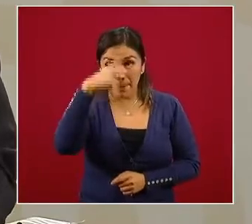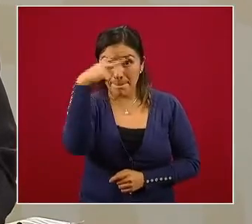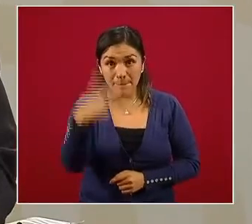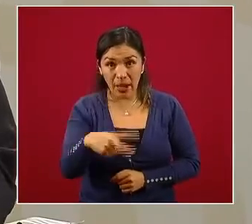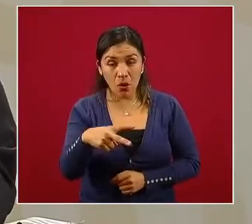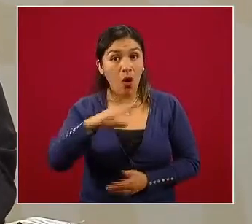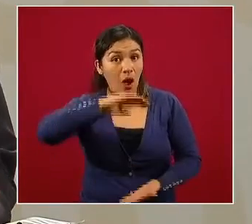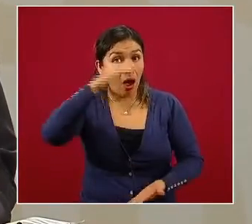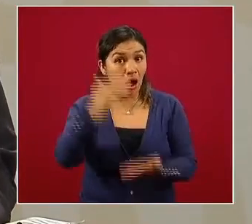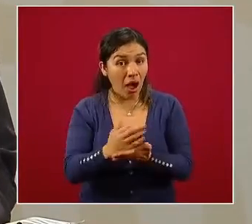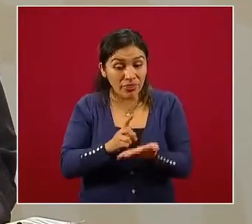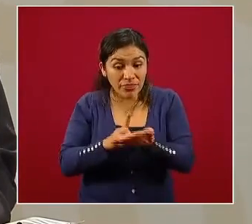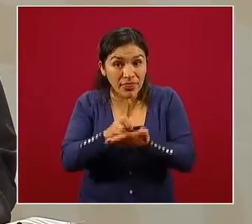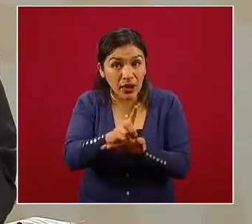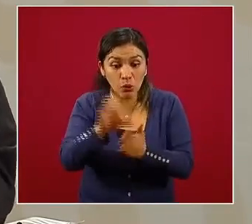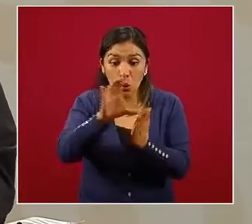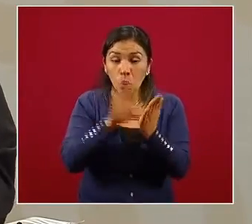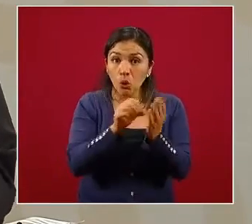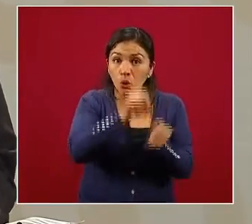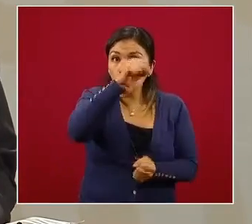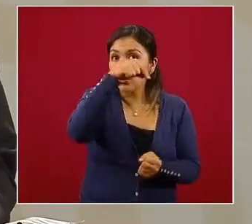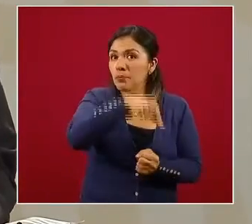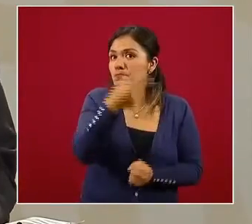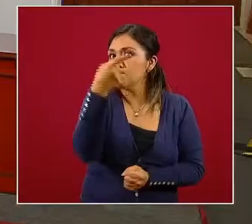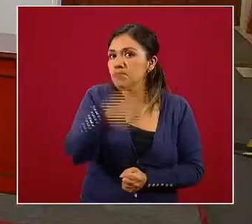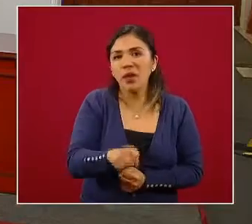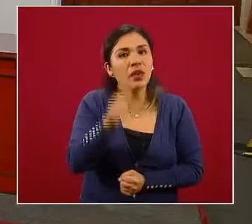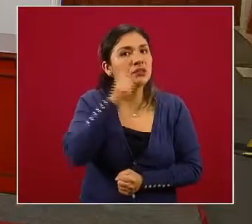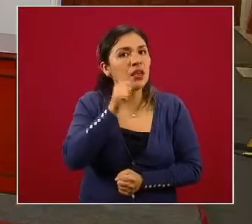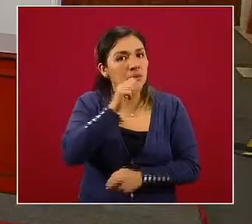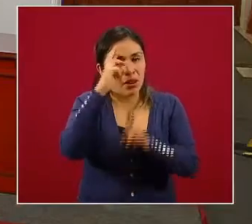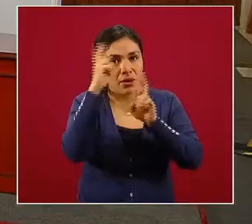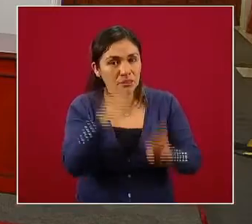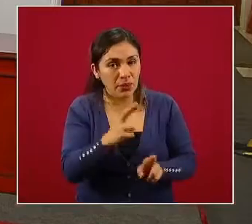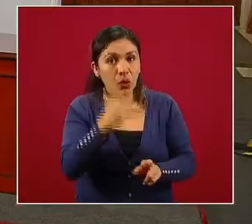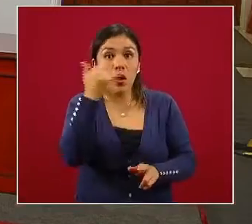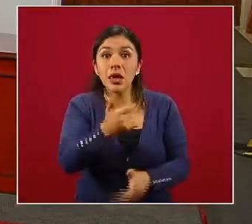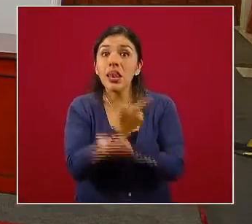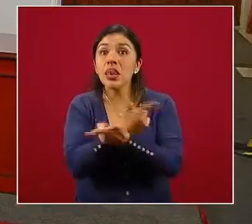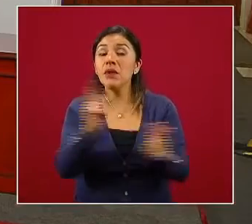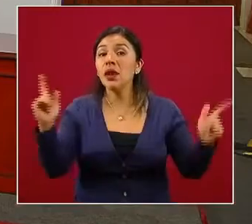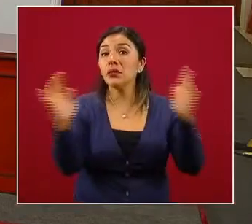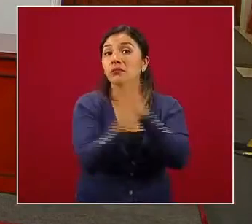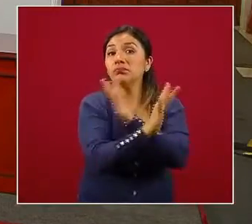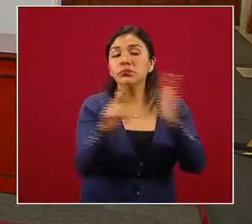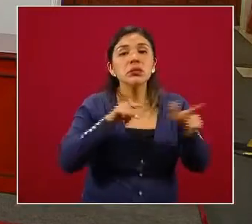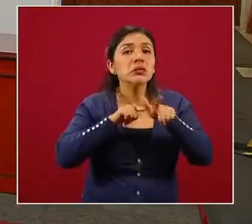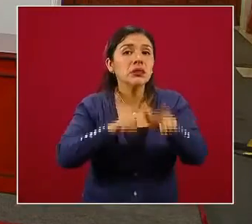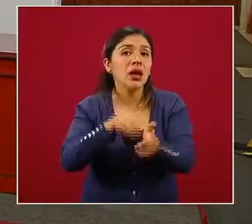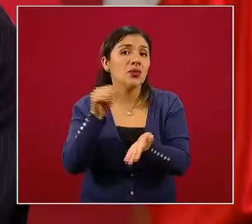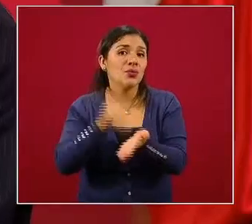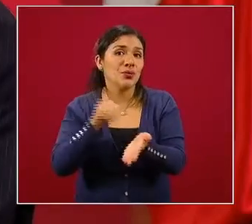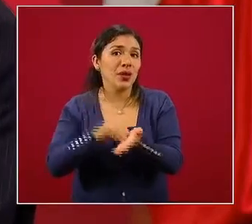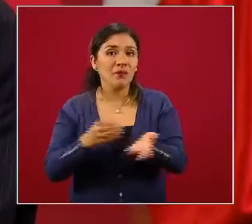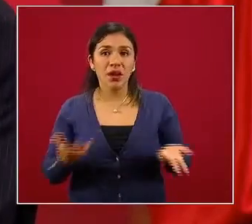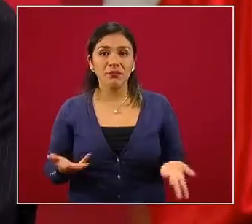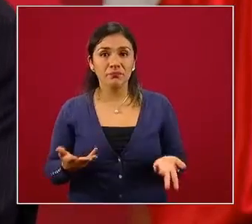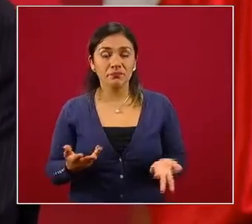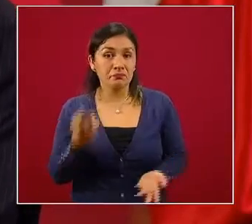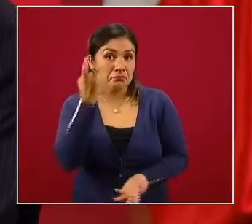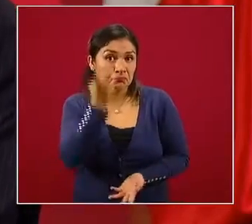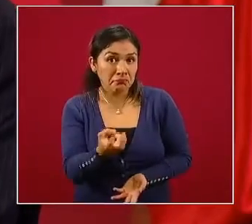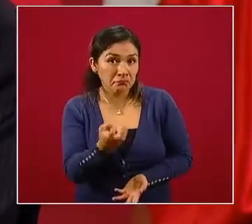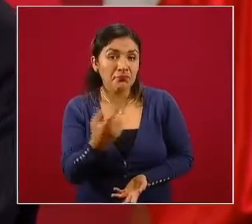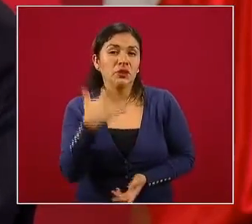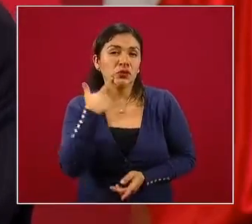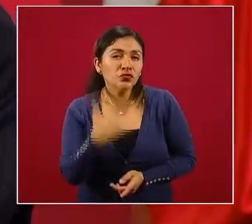están suspendidas las garantías constitucionales en modo alguno y la libertad de tránsito sigue vigente. Entonces, aquí es